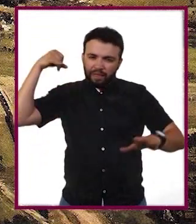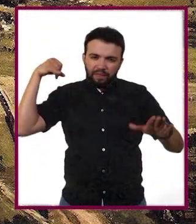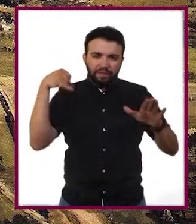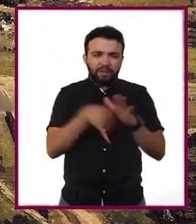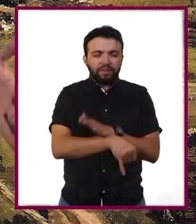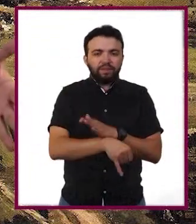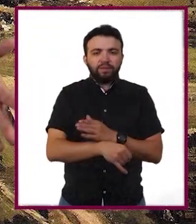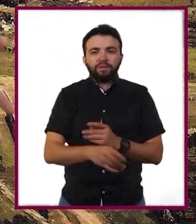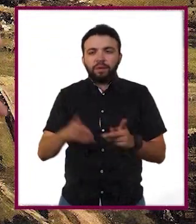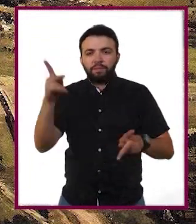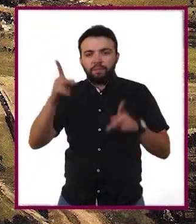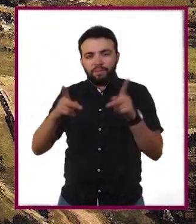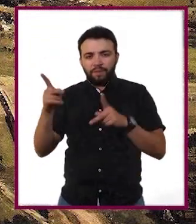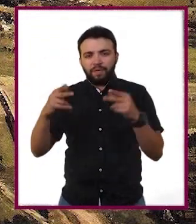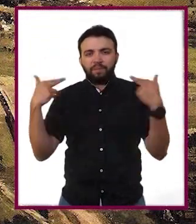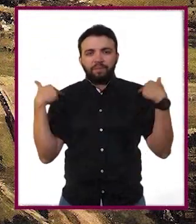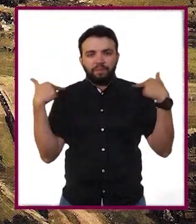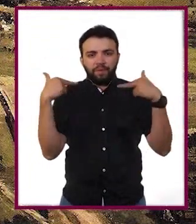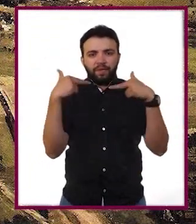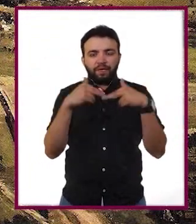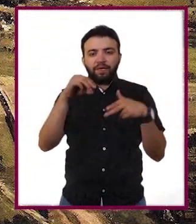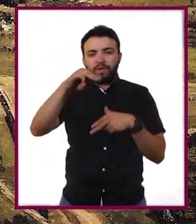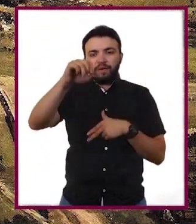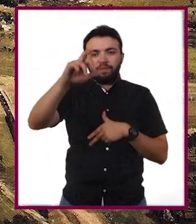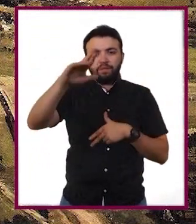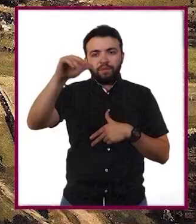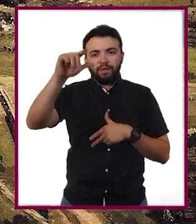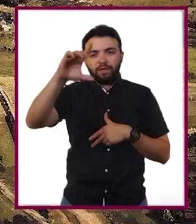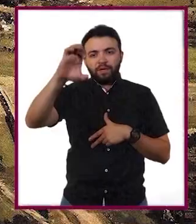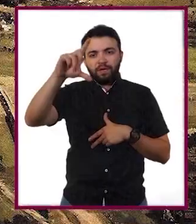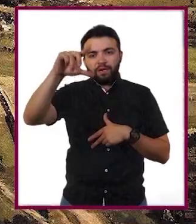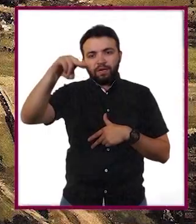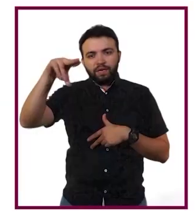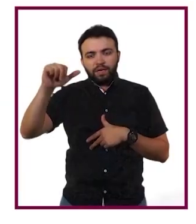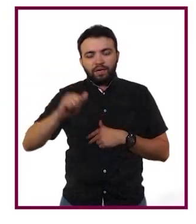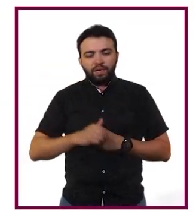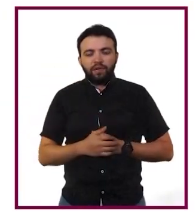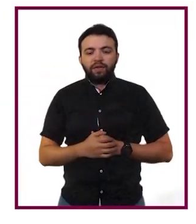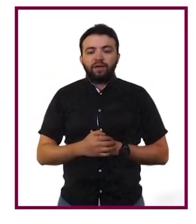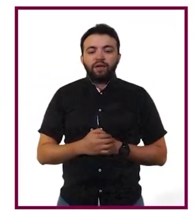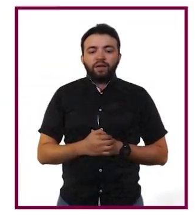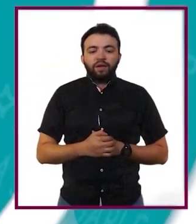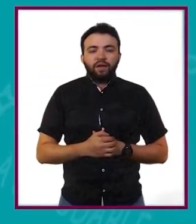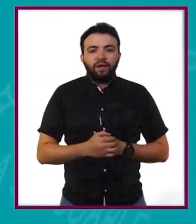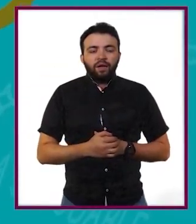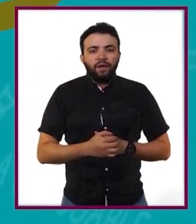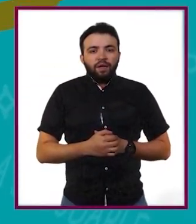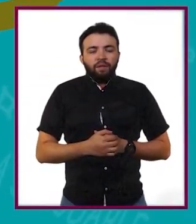la Lupa. Vámonos a platicar con la maestra María Elena Altamirano.